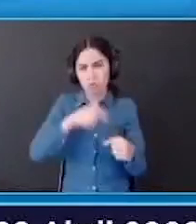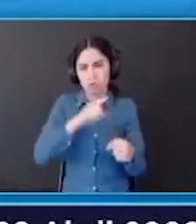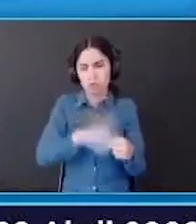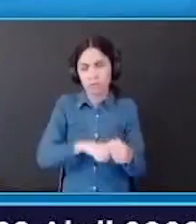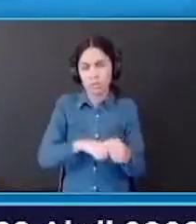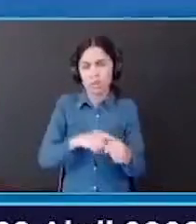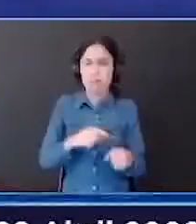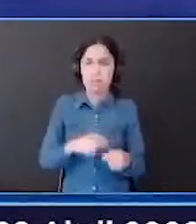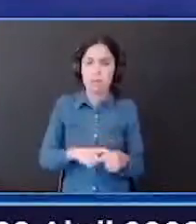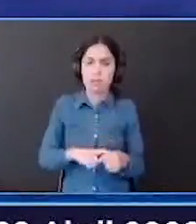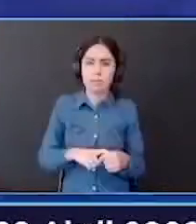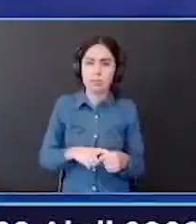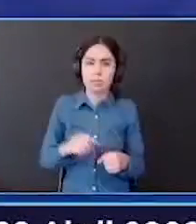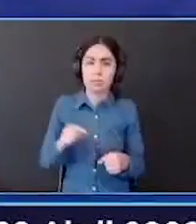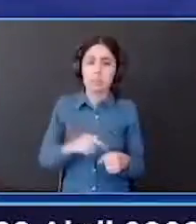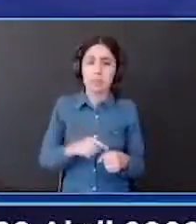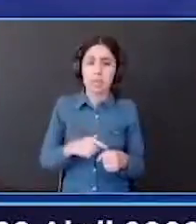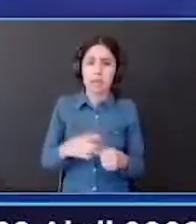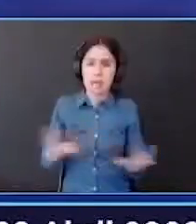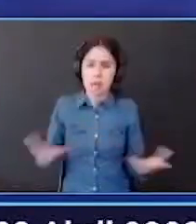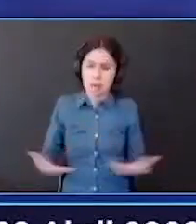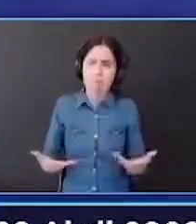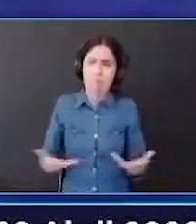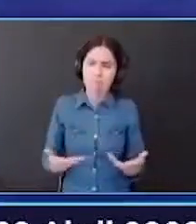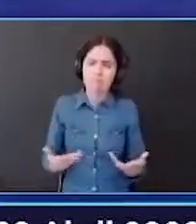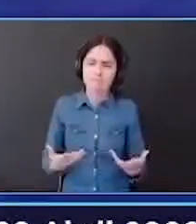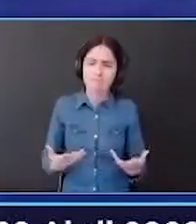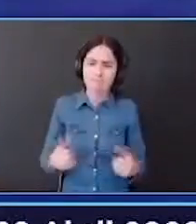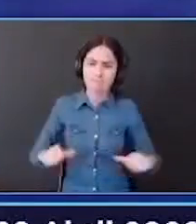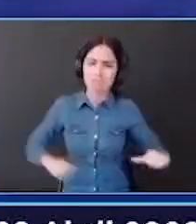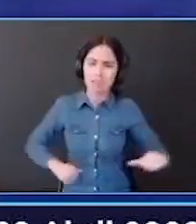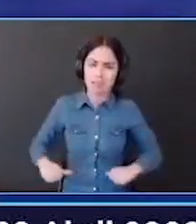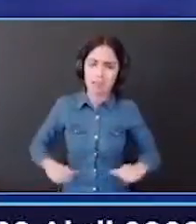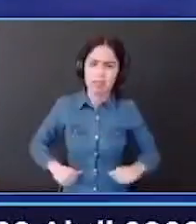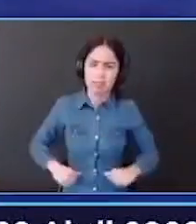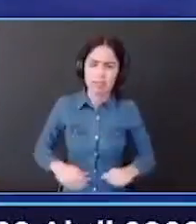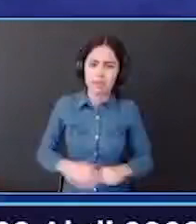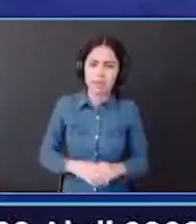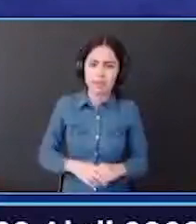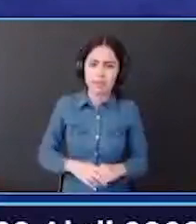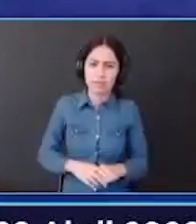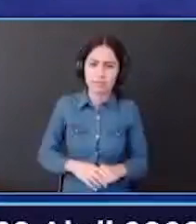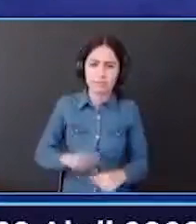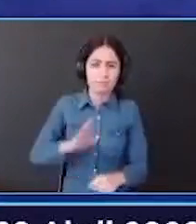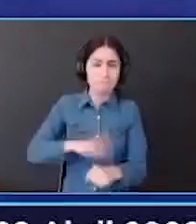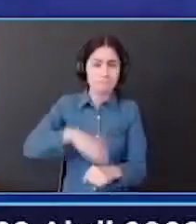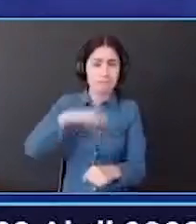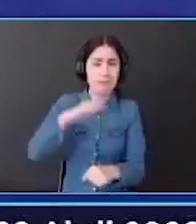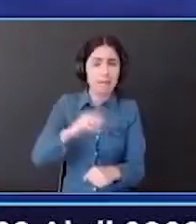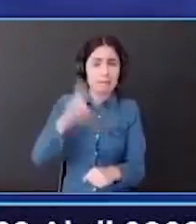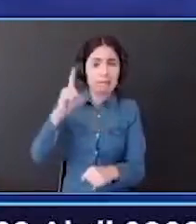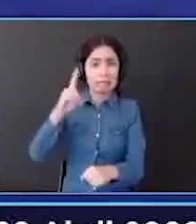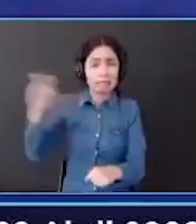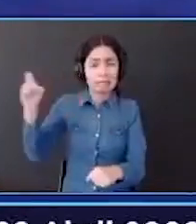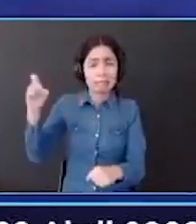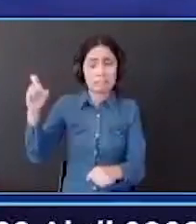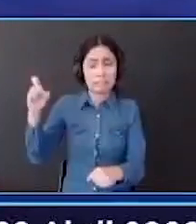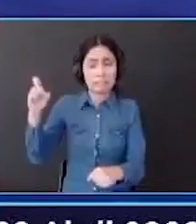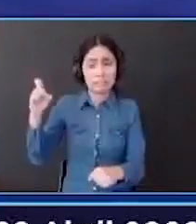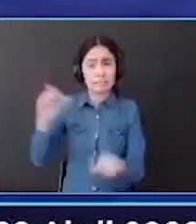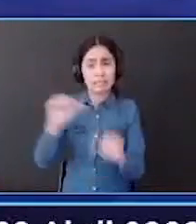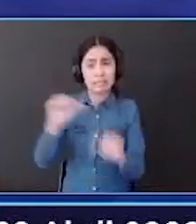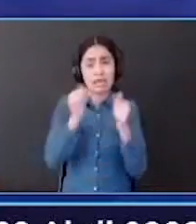generado una serie de acciones con nuestros aliados, que son más de un centenar de organizaciones de la sociedad